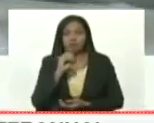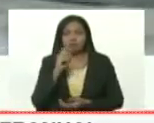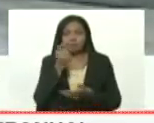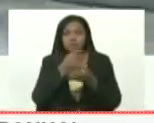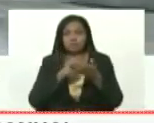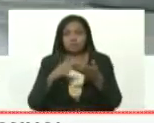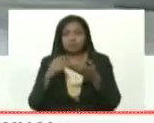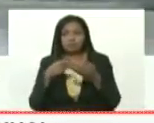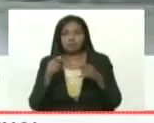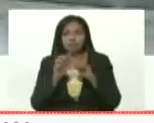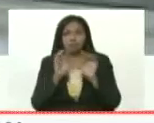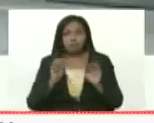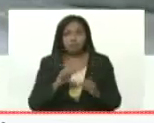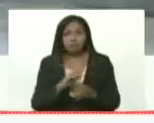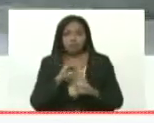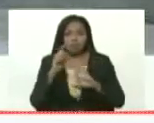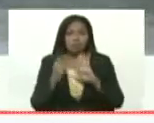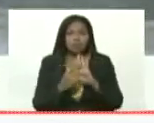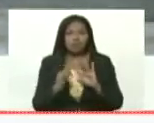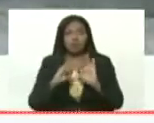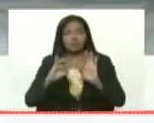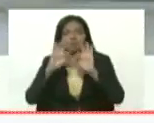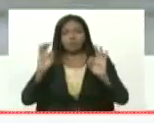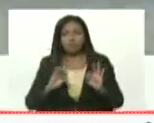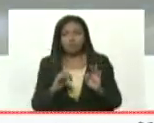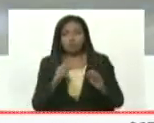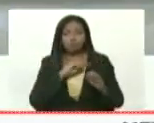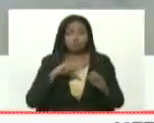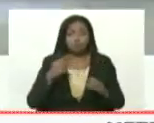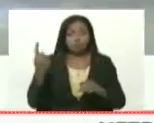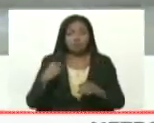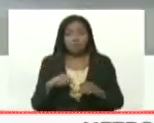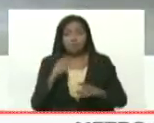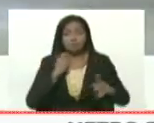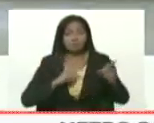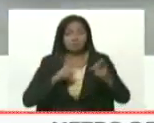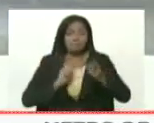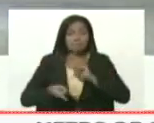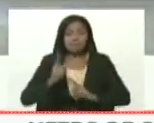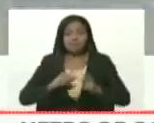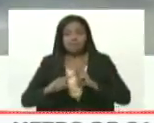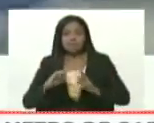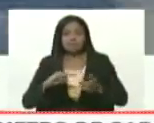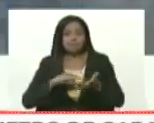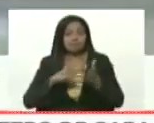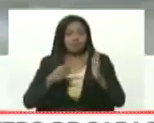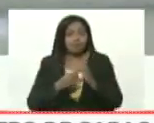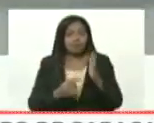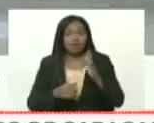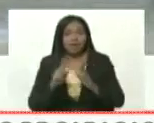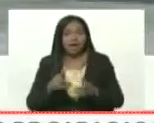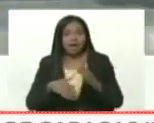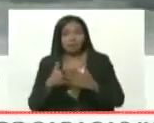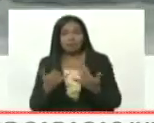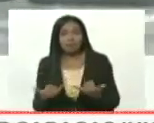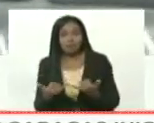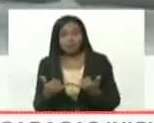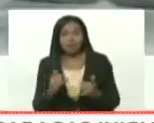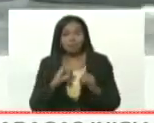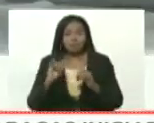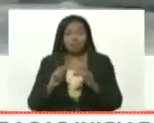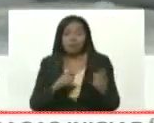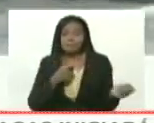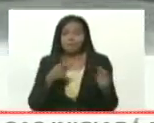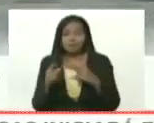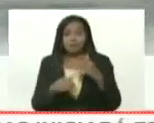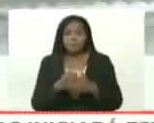el chasis. Completico. Completo. Claro, tenemos una dependencia de una cierta tecnología, pero ya hemos sustituido las importaciones